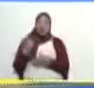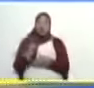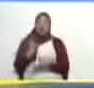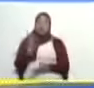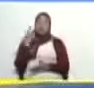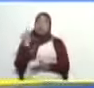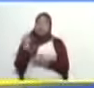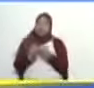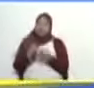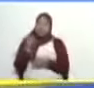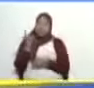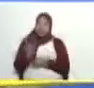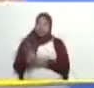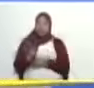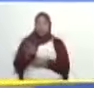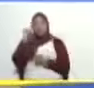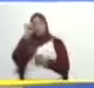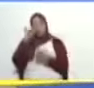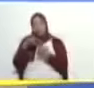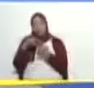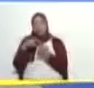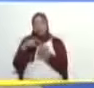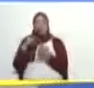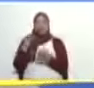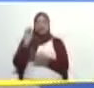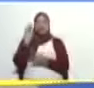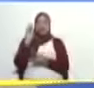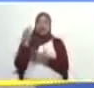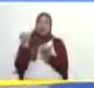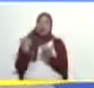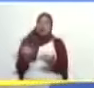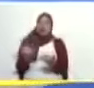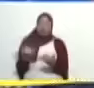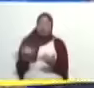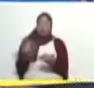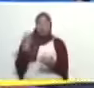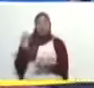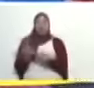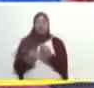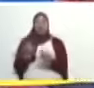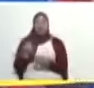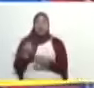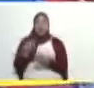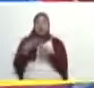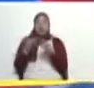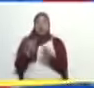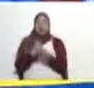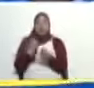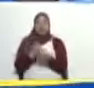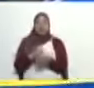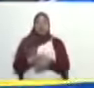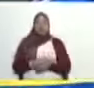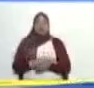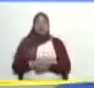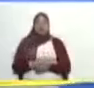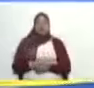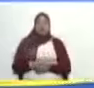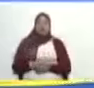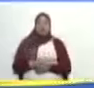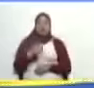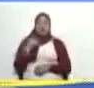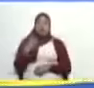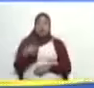estamos haciendo, los logros y los pasos adelante que estamos dando y cómo vamos a ganar en todos los frentes, cómo estamos ganando y